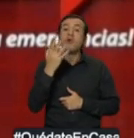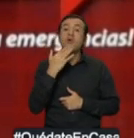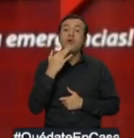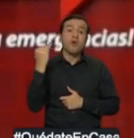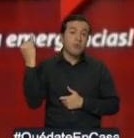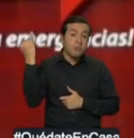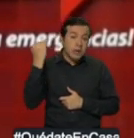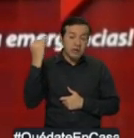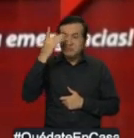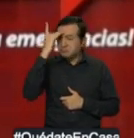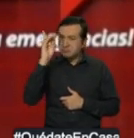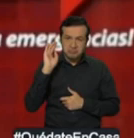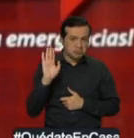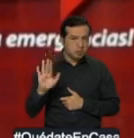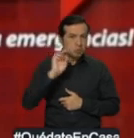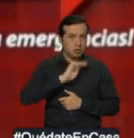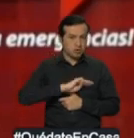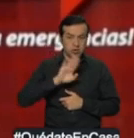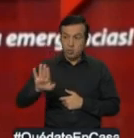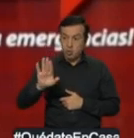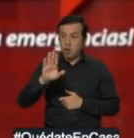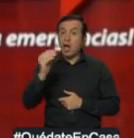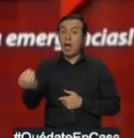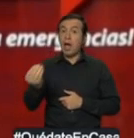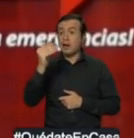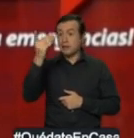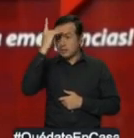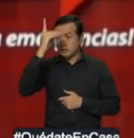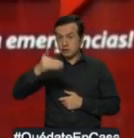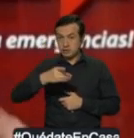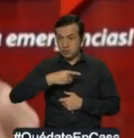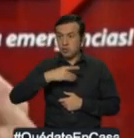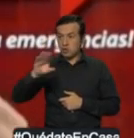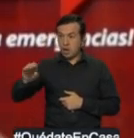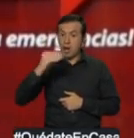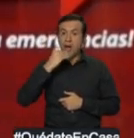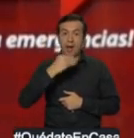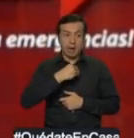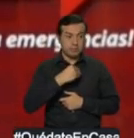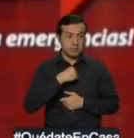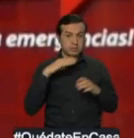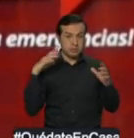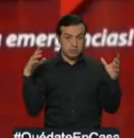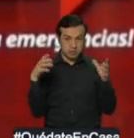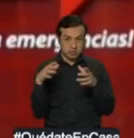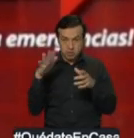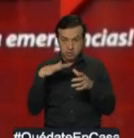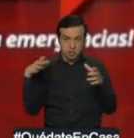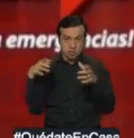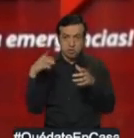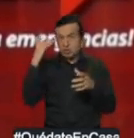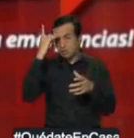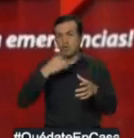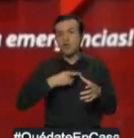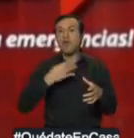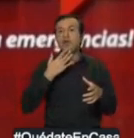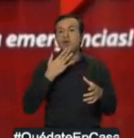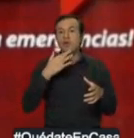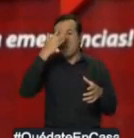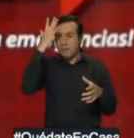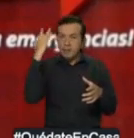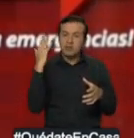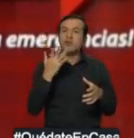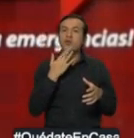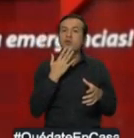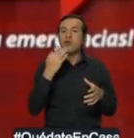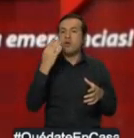amarillo o el verde nos comunican esta decisión nos dicen hemos decidido en el coe cantonal nuestro color será el amarillo será el